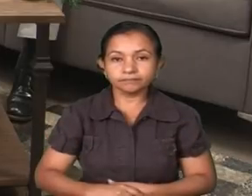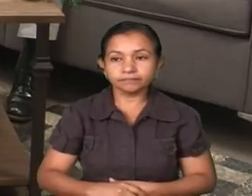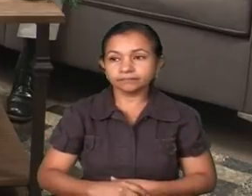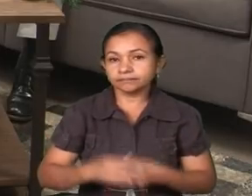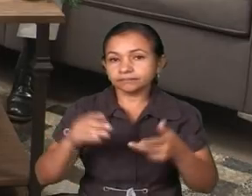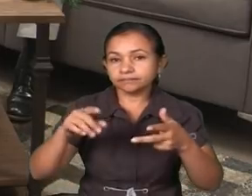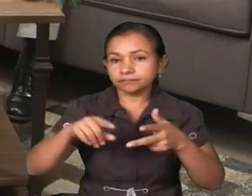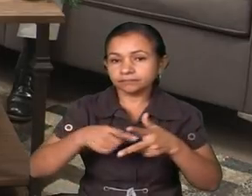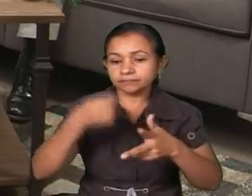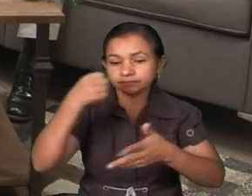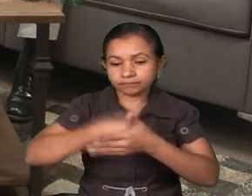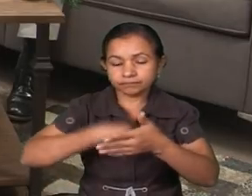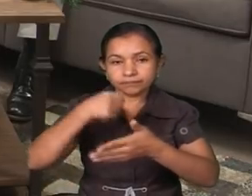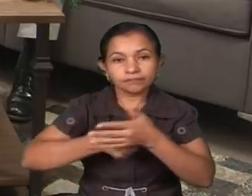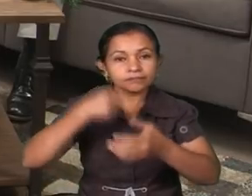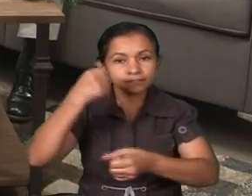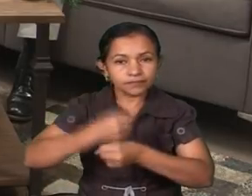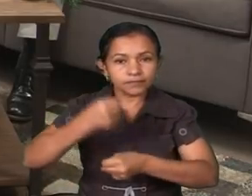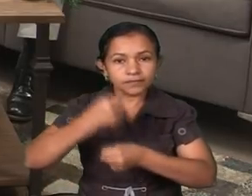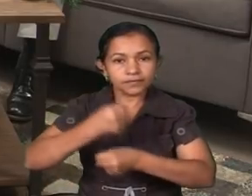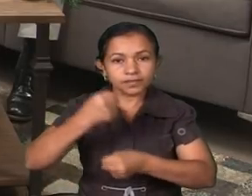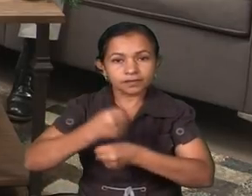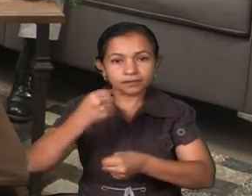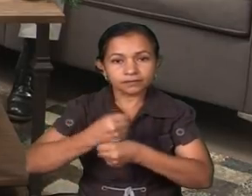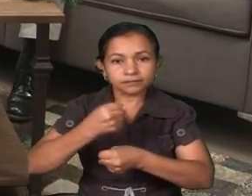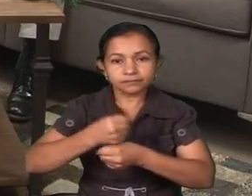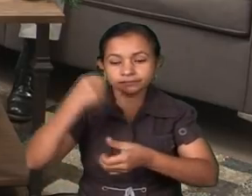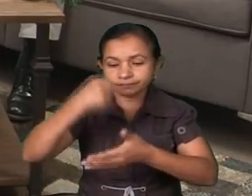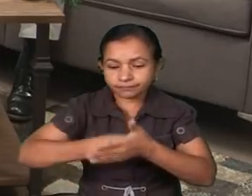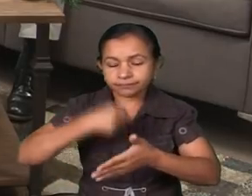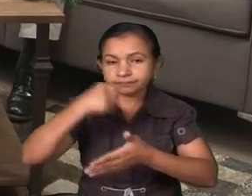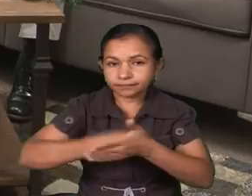Aquí a fuerza de trabajo, a fuerza